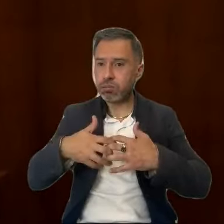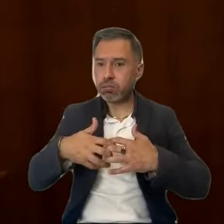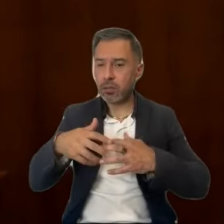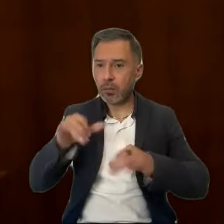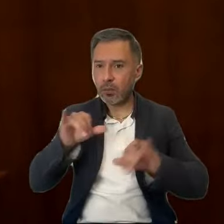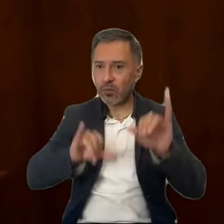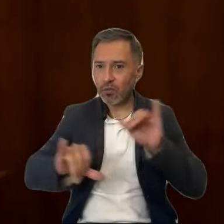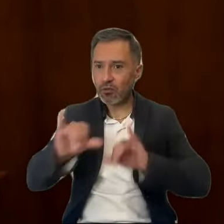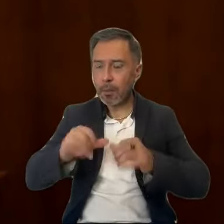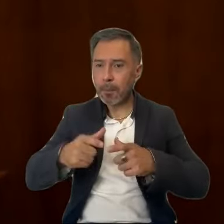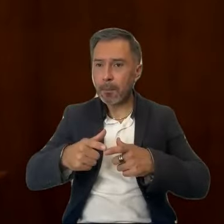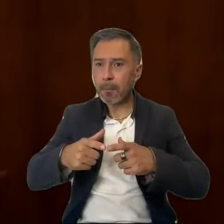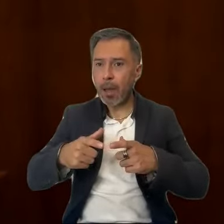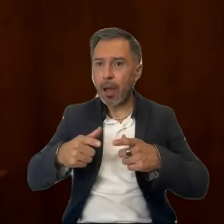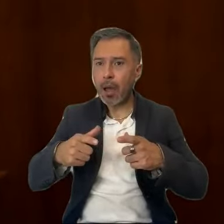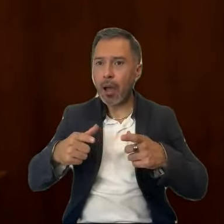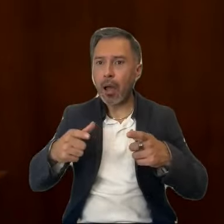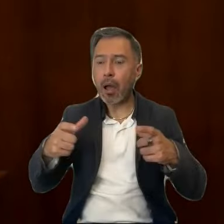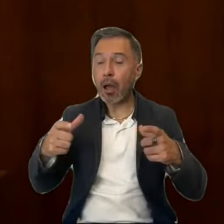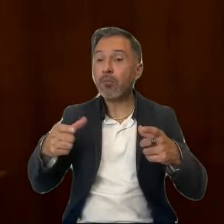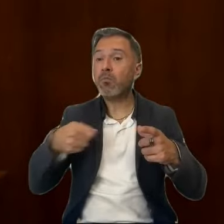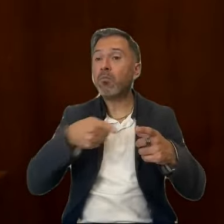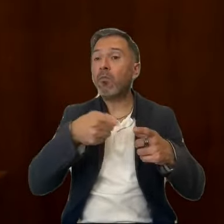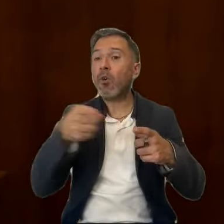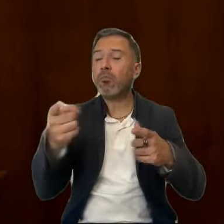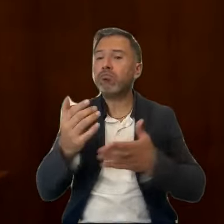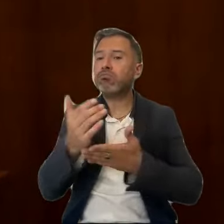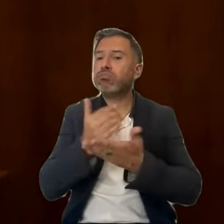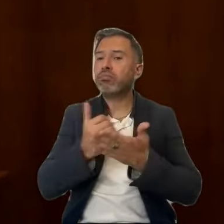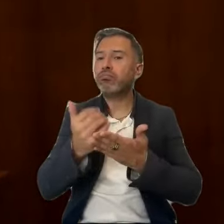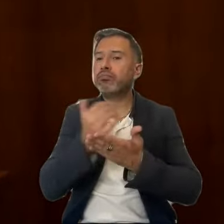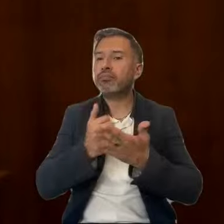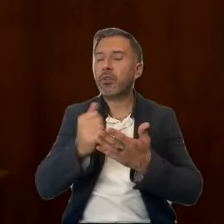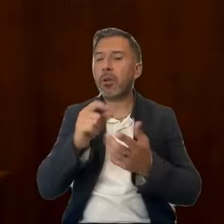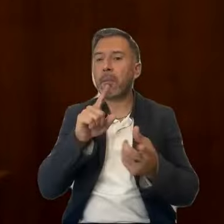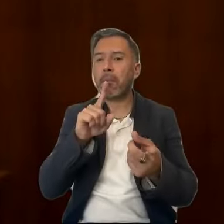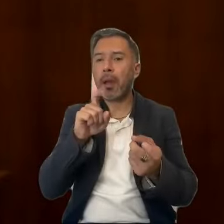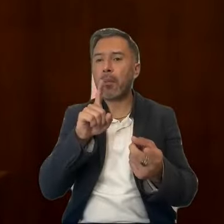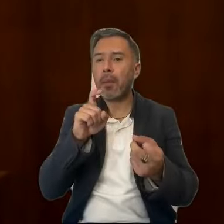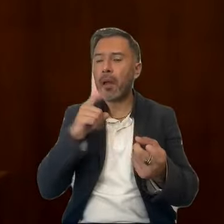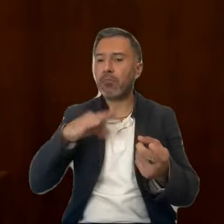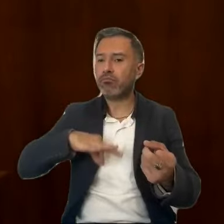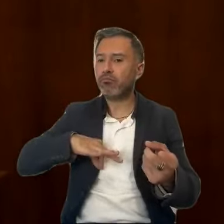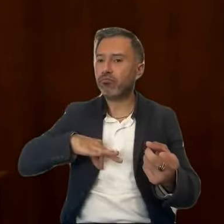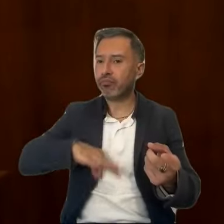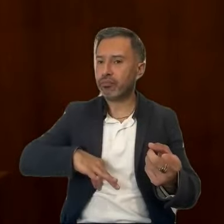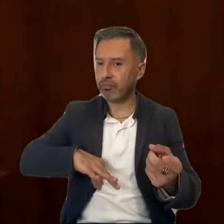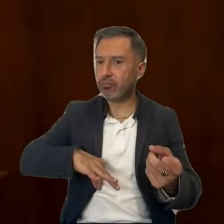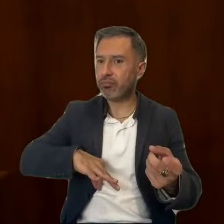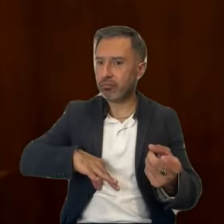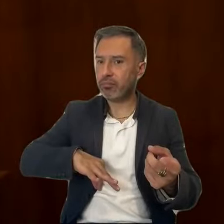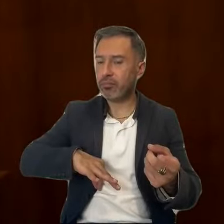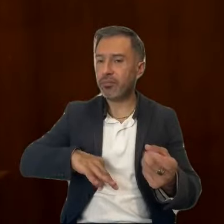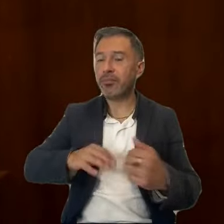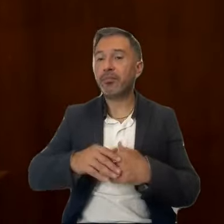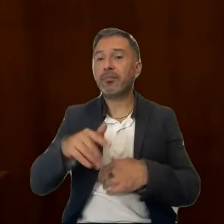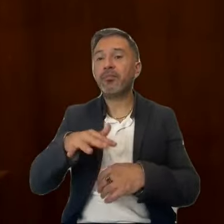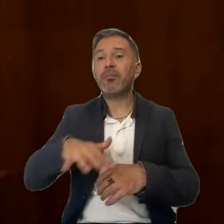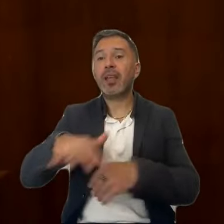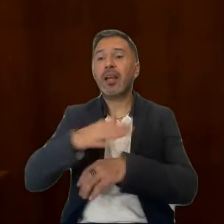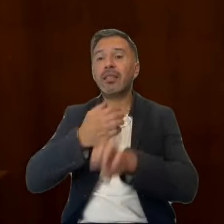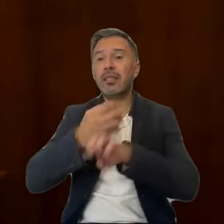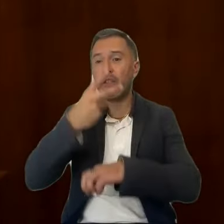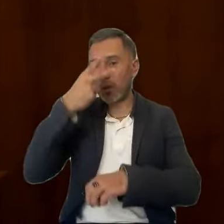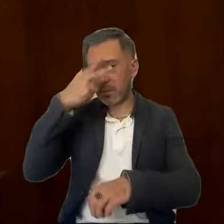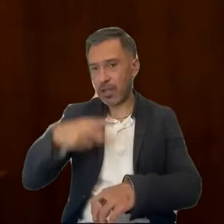obteniendo beneficios económicos directos. En nuestra entidad, con datos de la